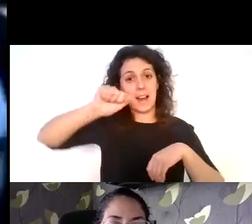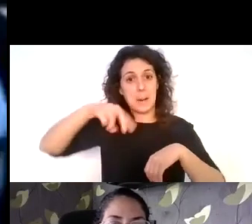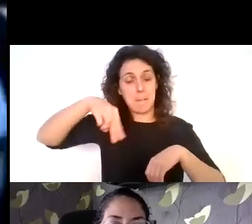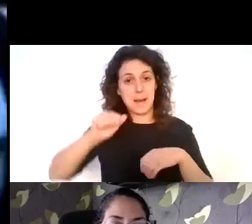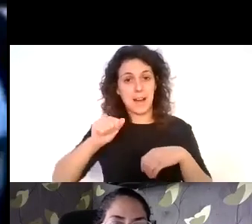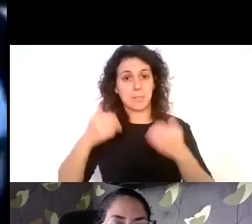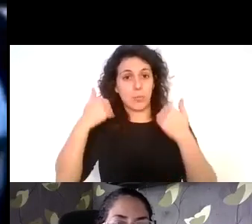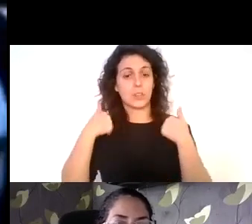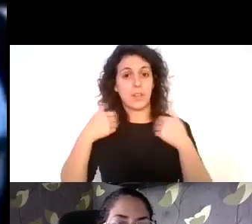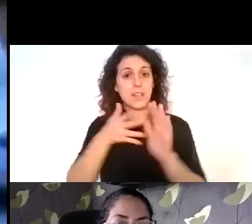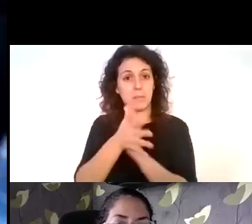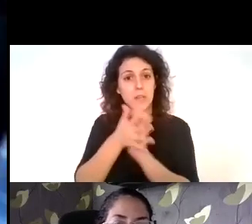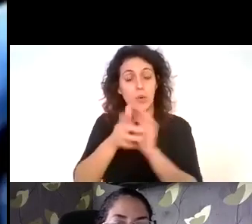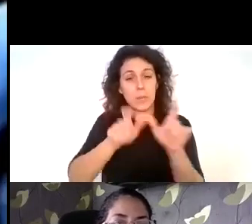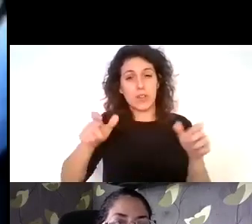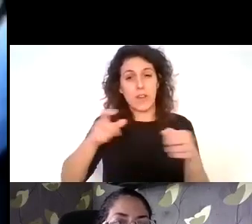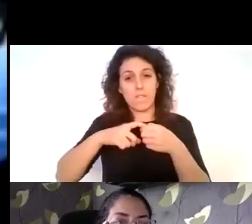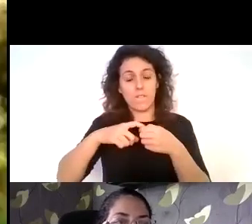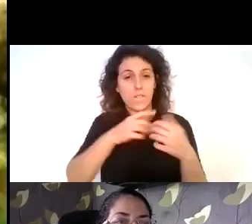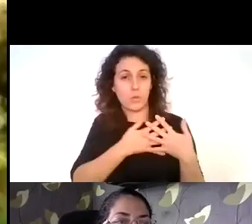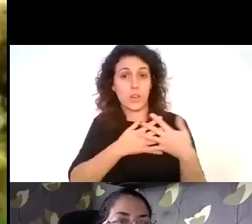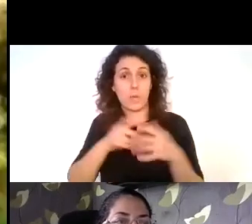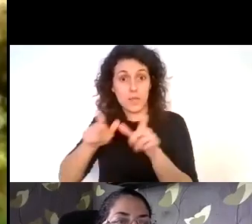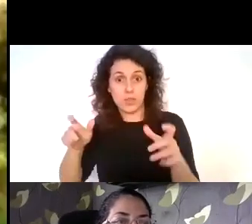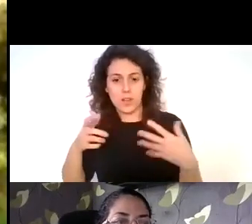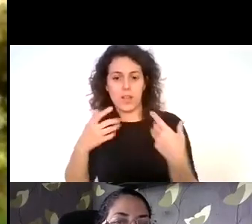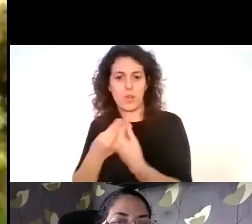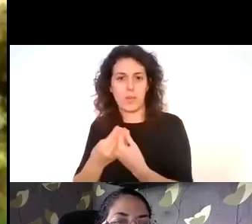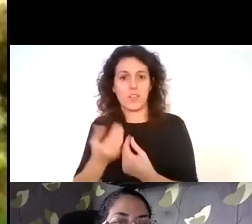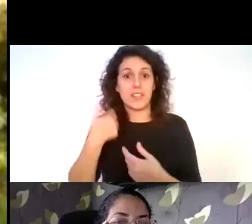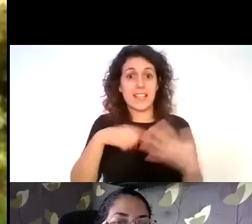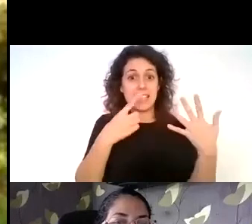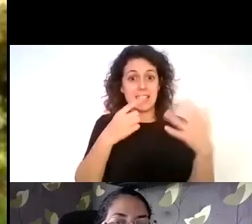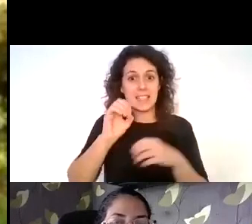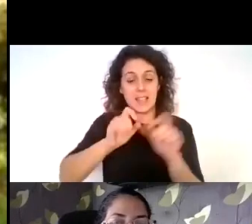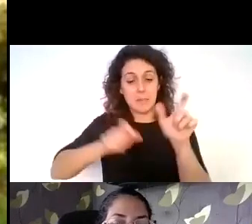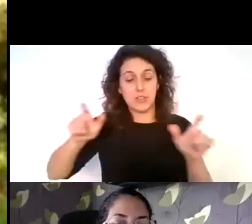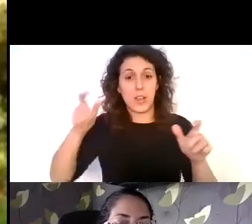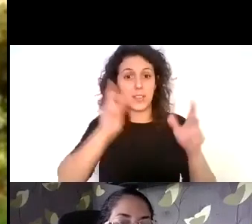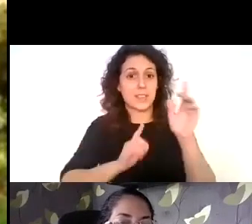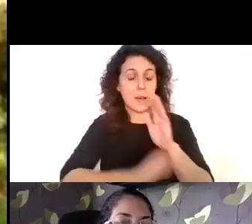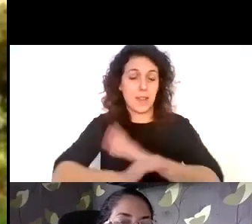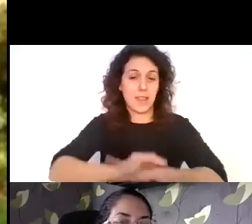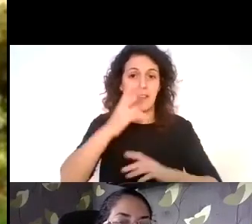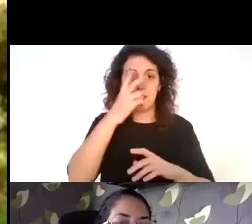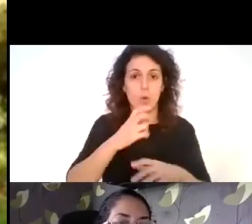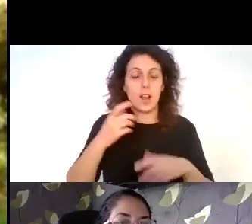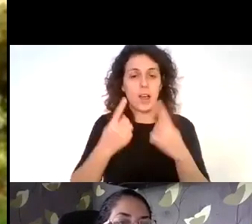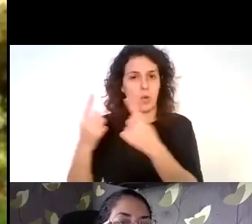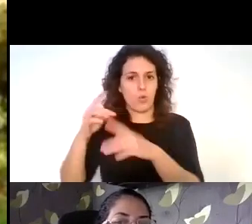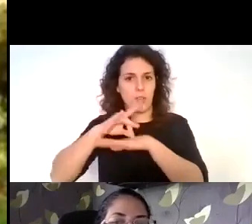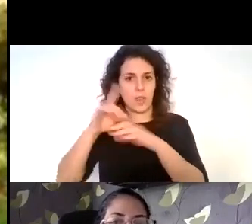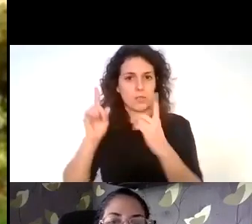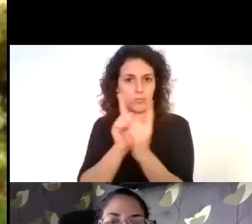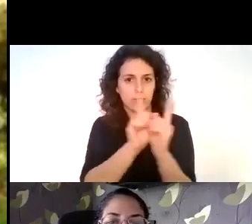jóvenes voluntarios que acompañan a las personas. En total es una delegación de 60 personas con discapacidad visual, cada uno ahí con su guía, como ella.